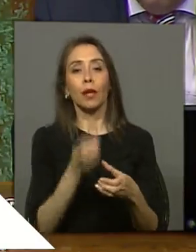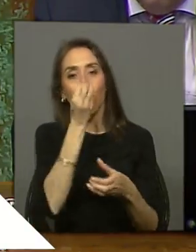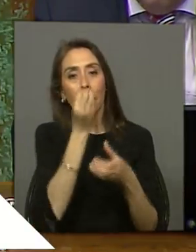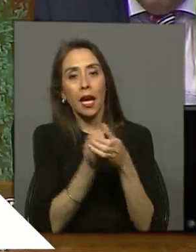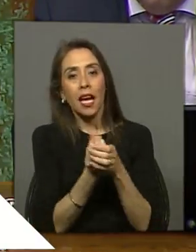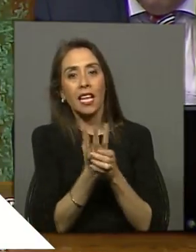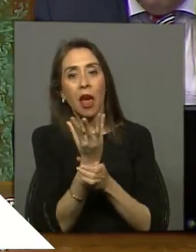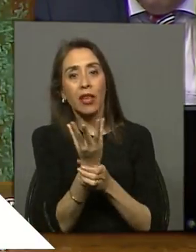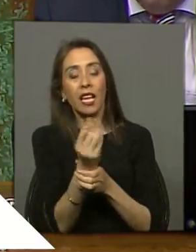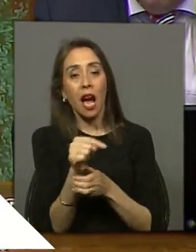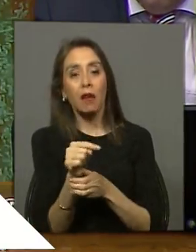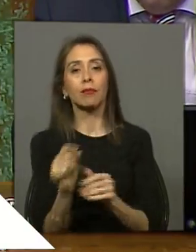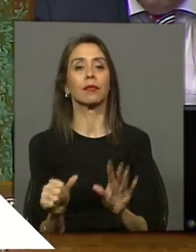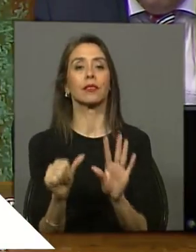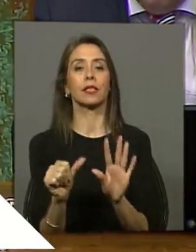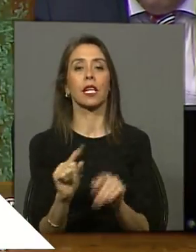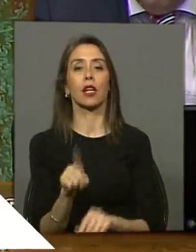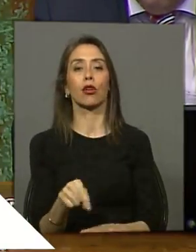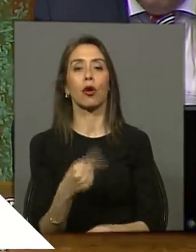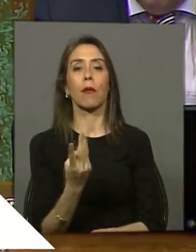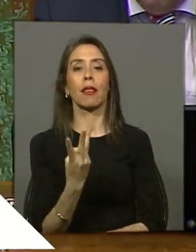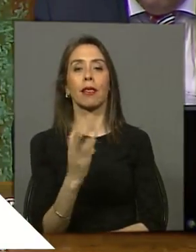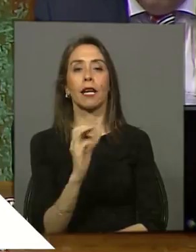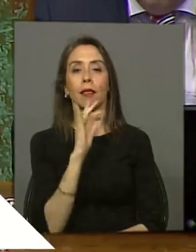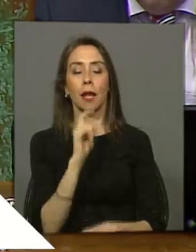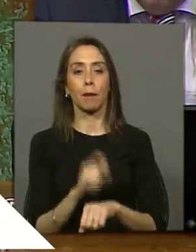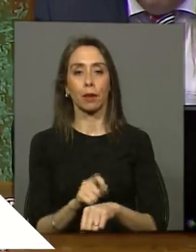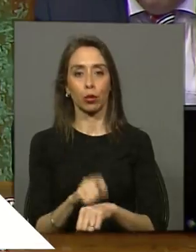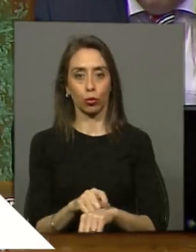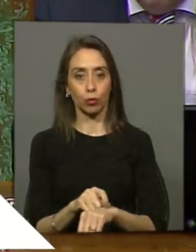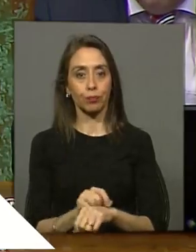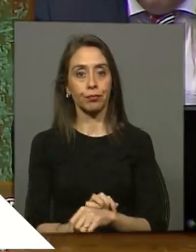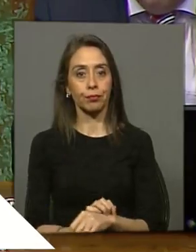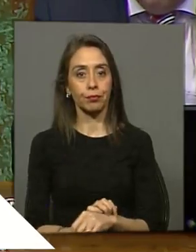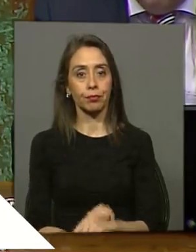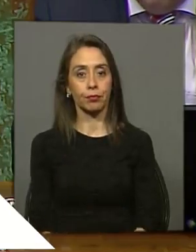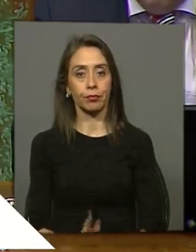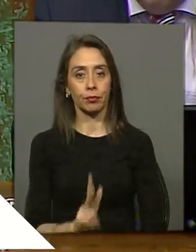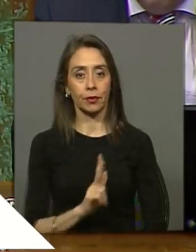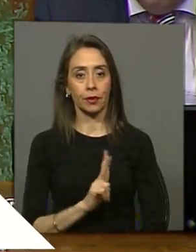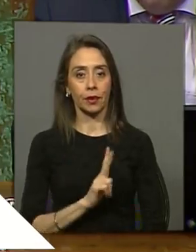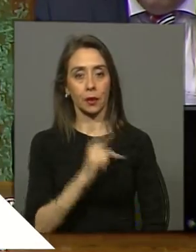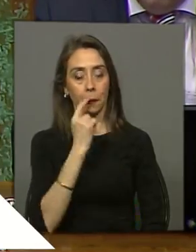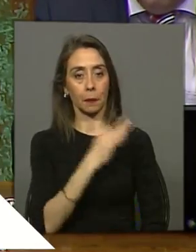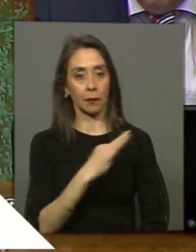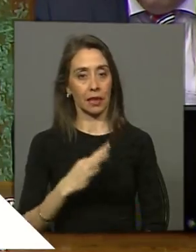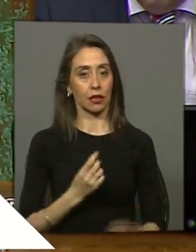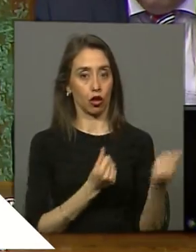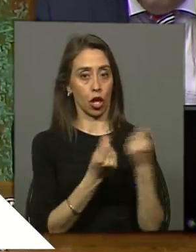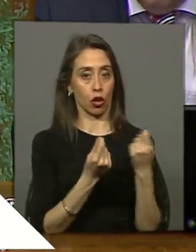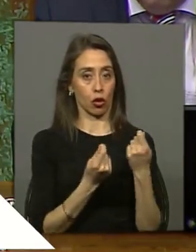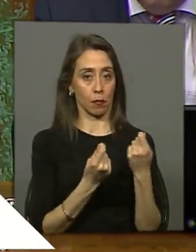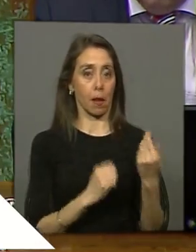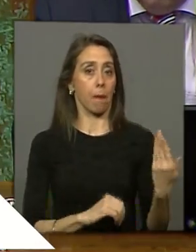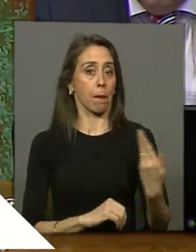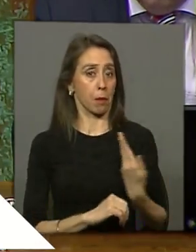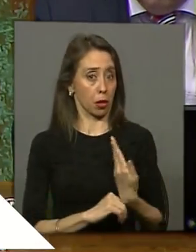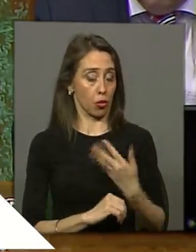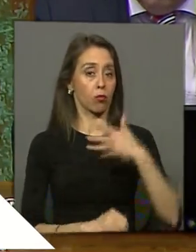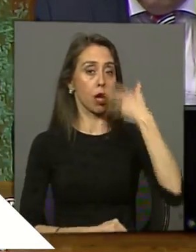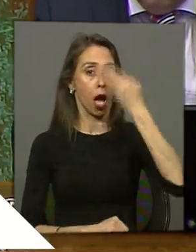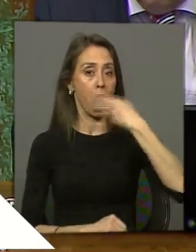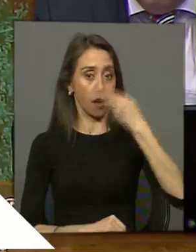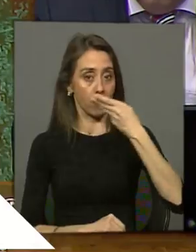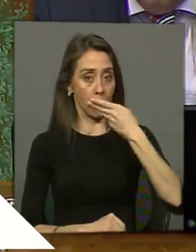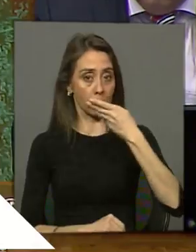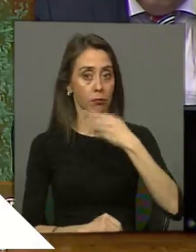Socialdemócrata 6.30 minutos. El señor Ministro de Economía ha solicitado hacer uso de